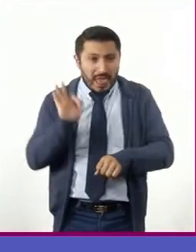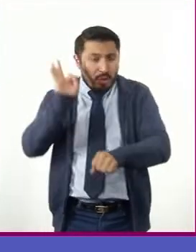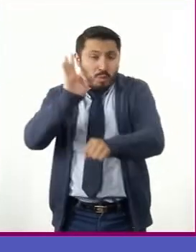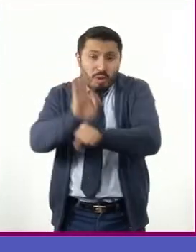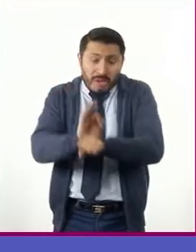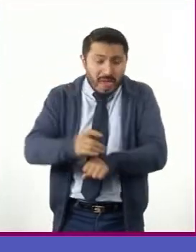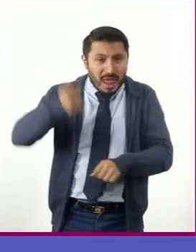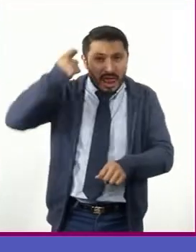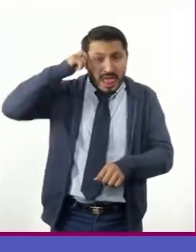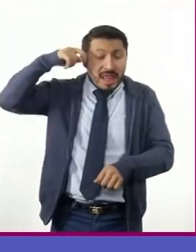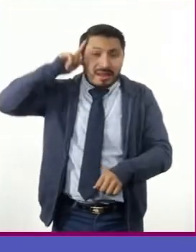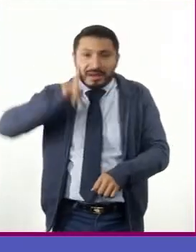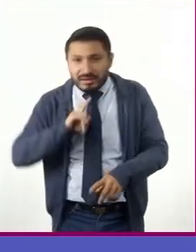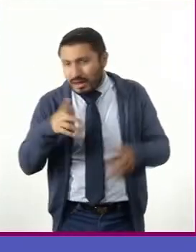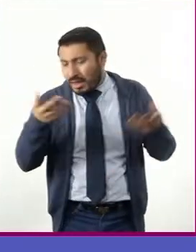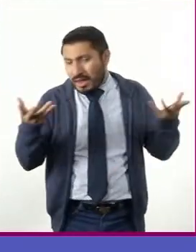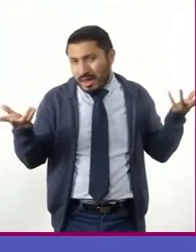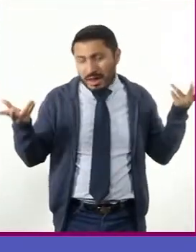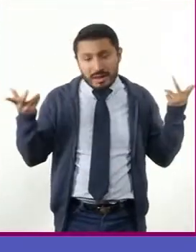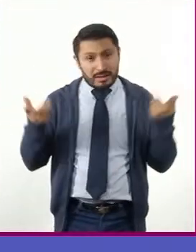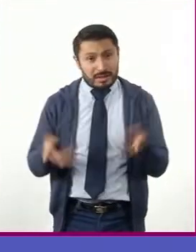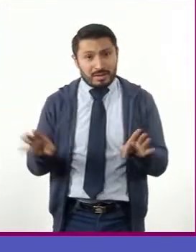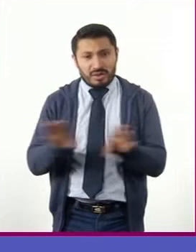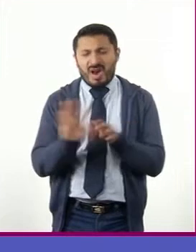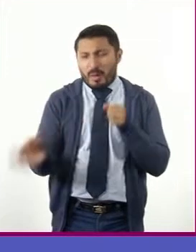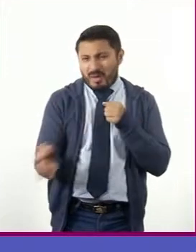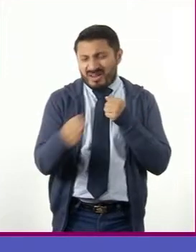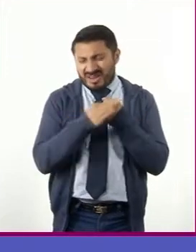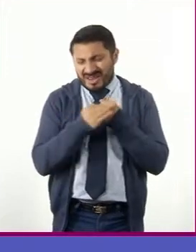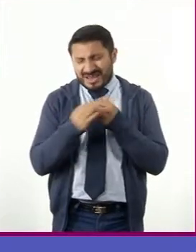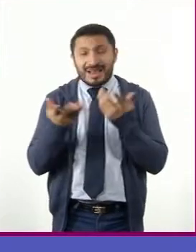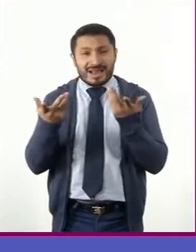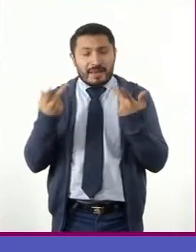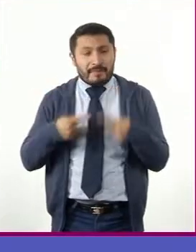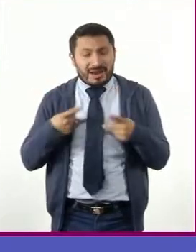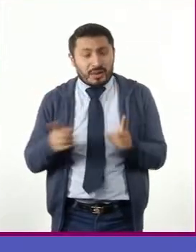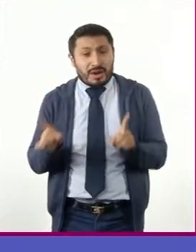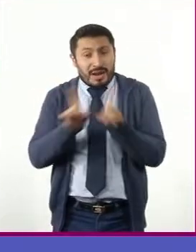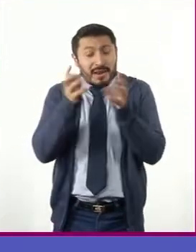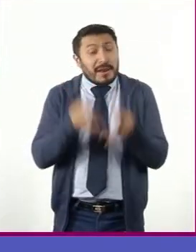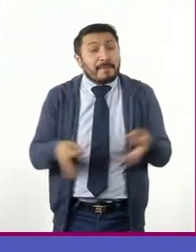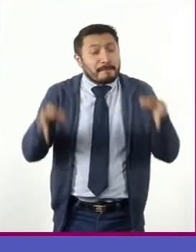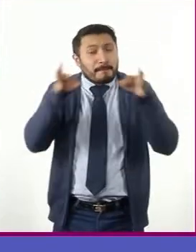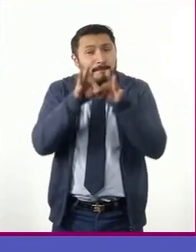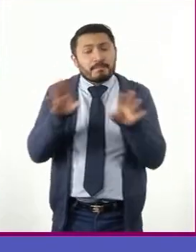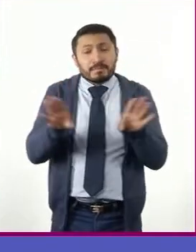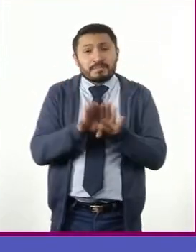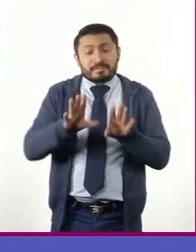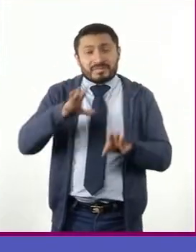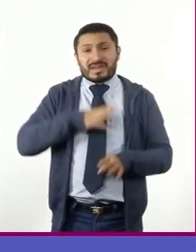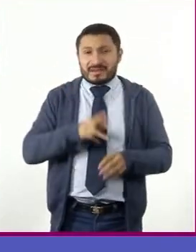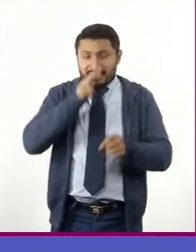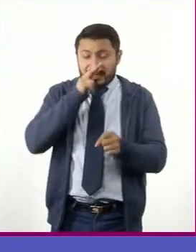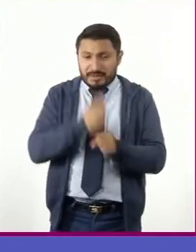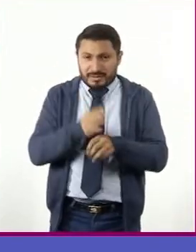una criada, que están cerca de personajes protagónicos y que tienen una función muchas